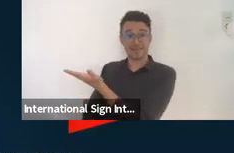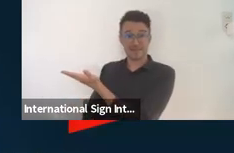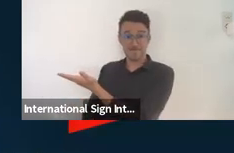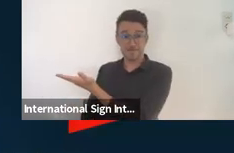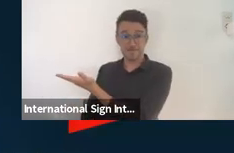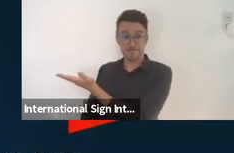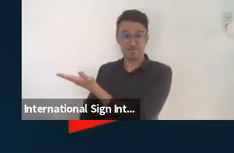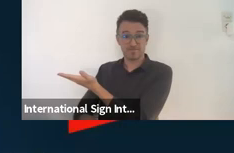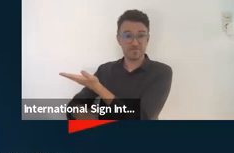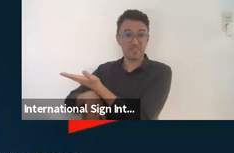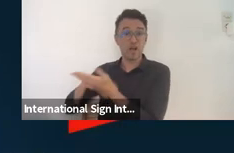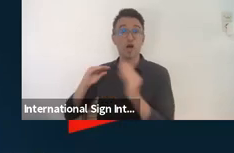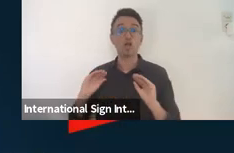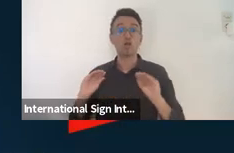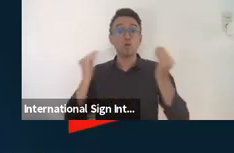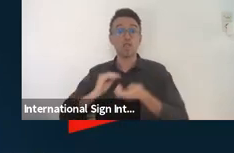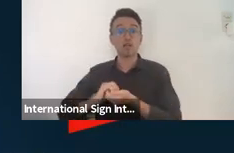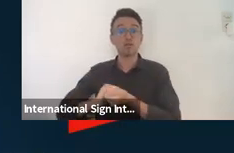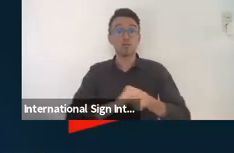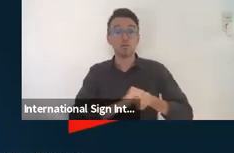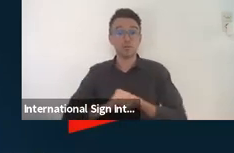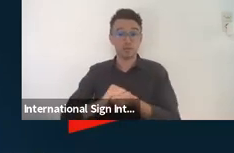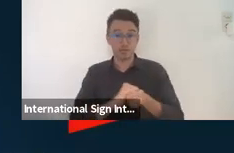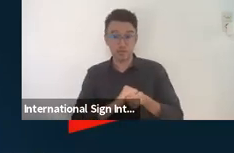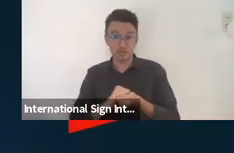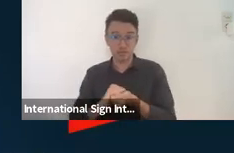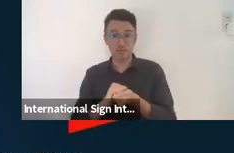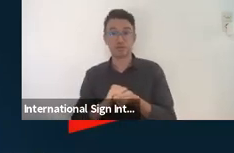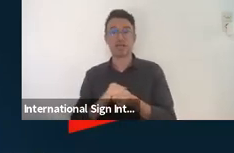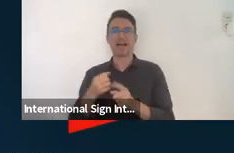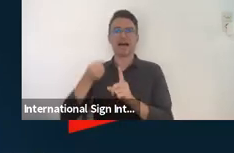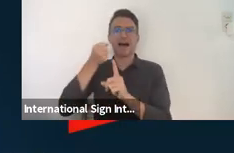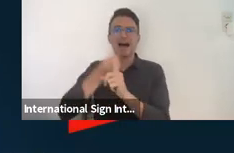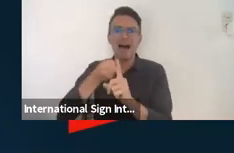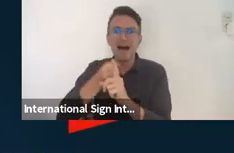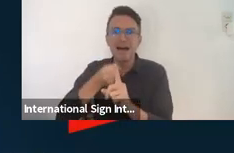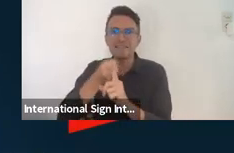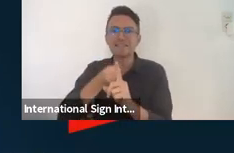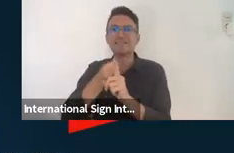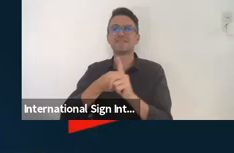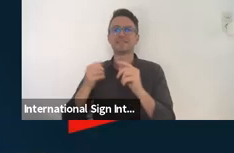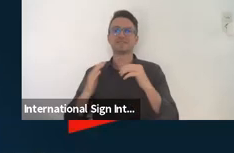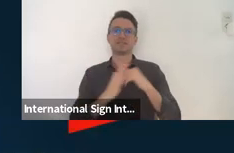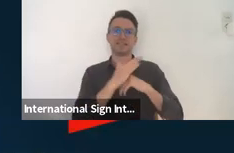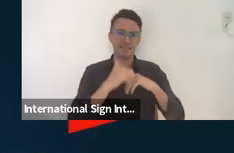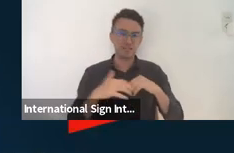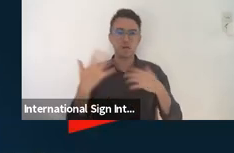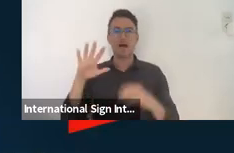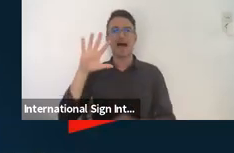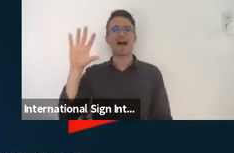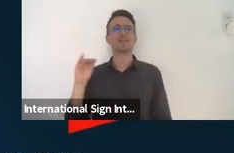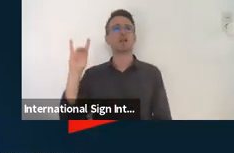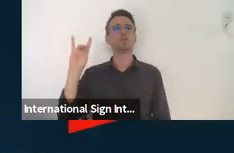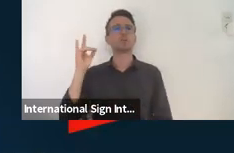visto. Entonces, nos autoidentificamos como jóvenes indígenas y afrobolivianos del departamento, de